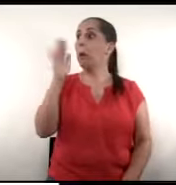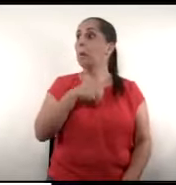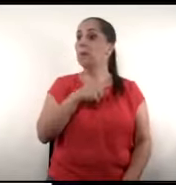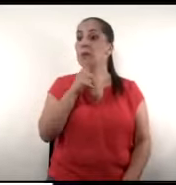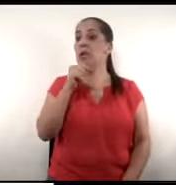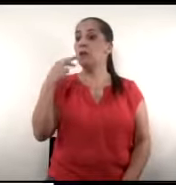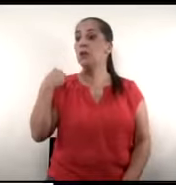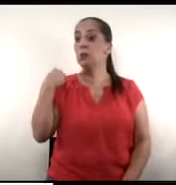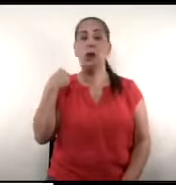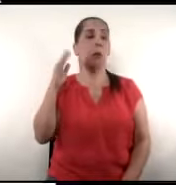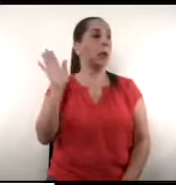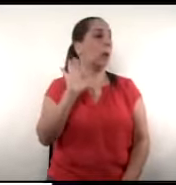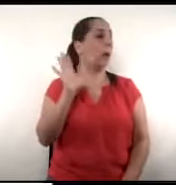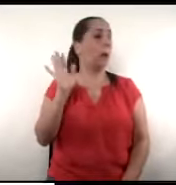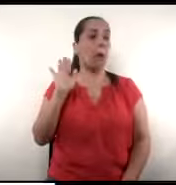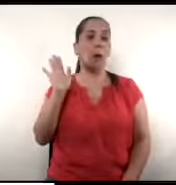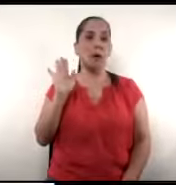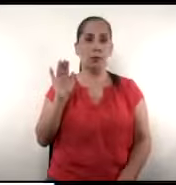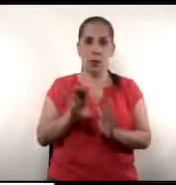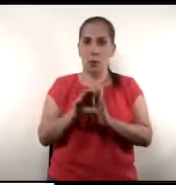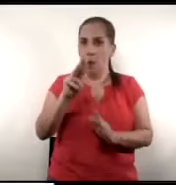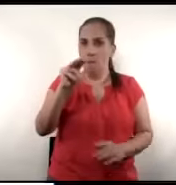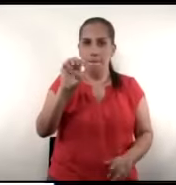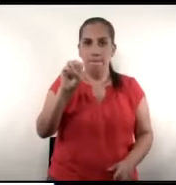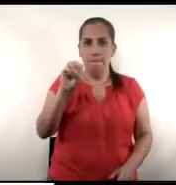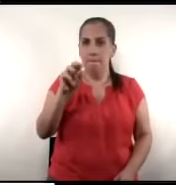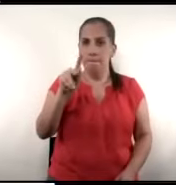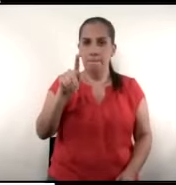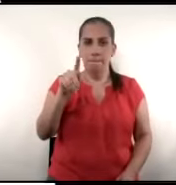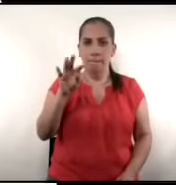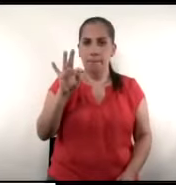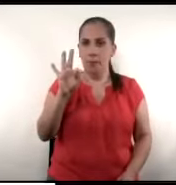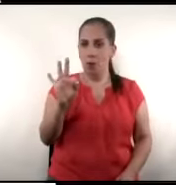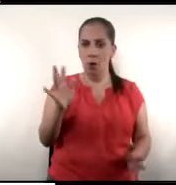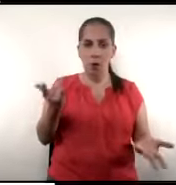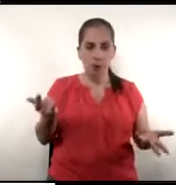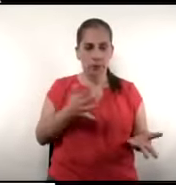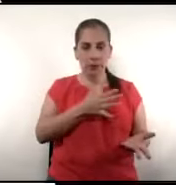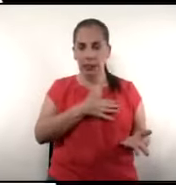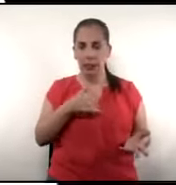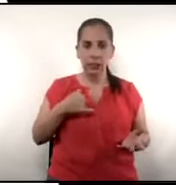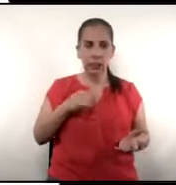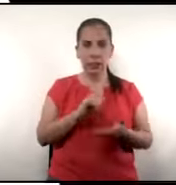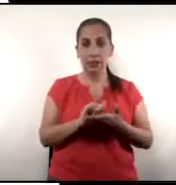propia auditoría del MOP es una que le encanta hacer eso. Uh-huh.